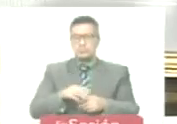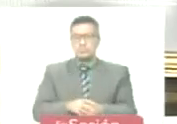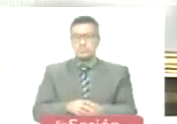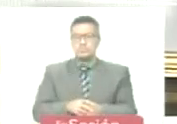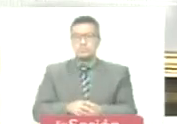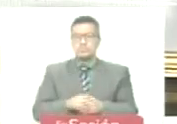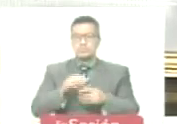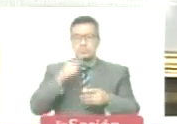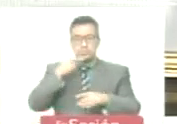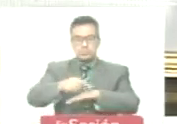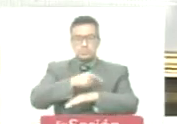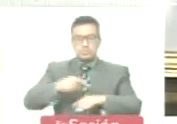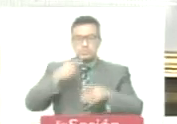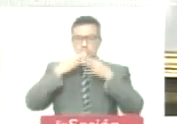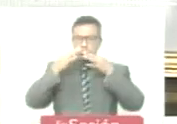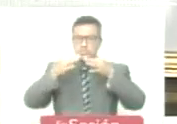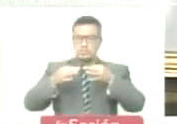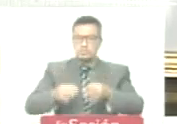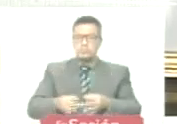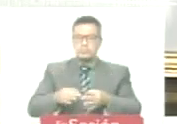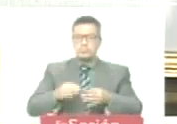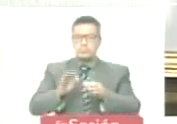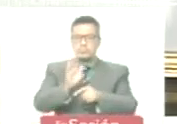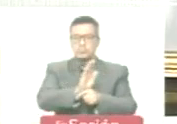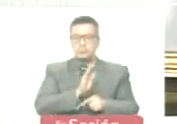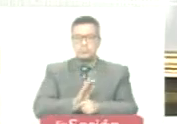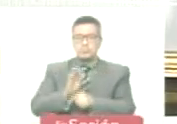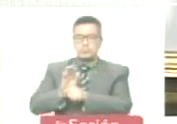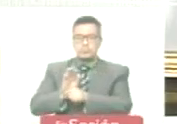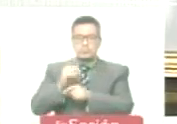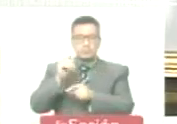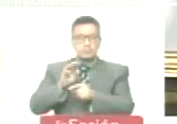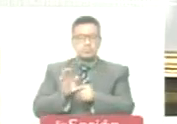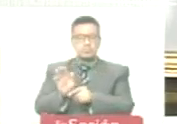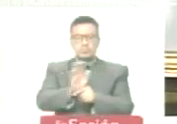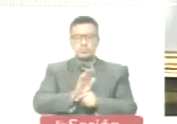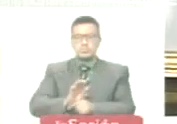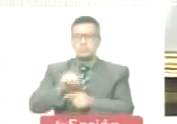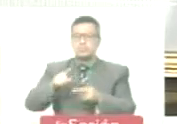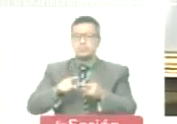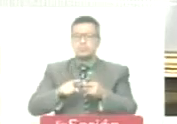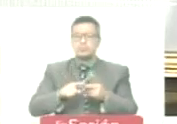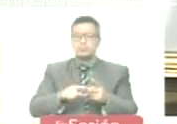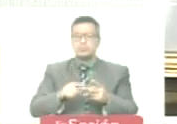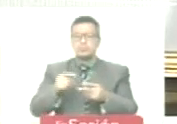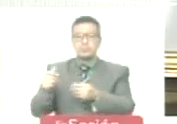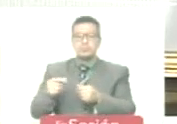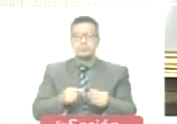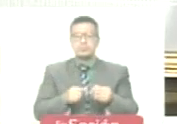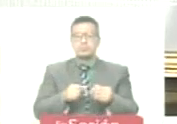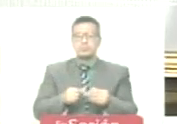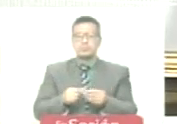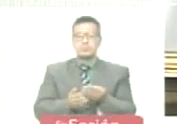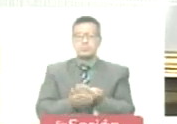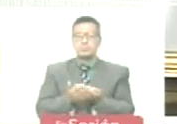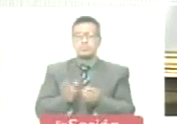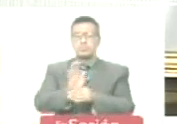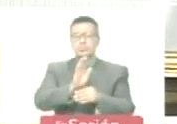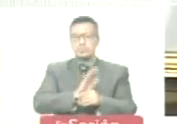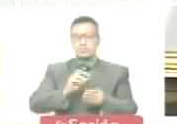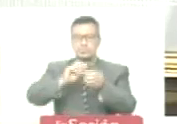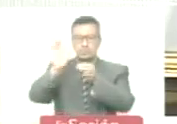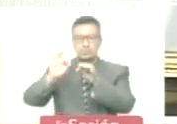El Estado garantizará la protección y preservación, enriquecimiento, conservación y